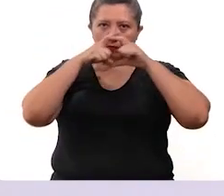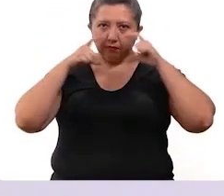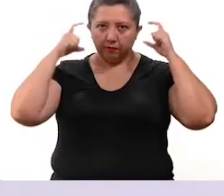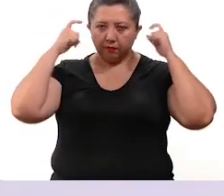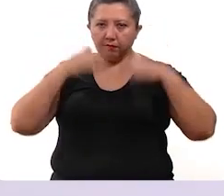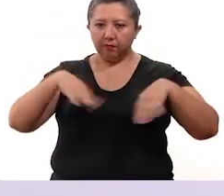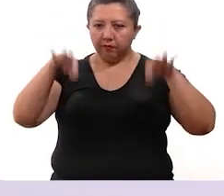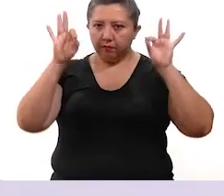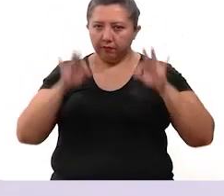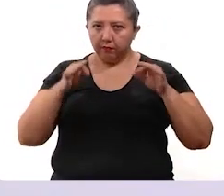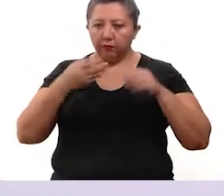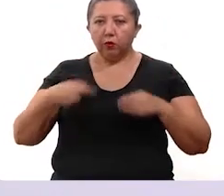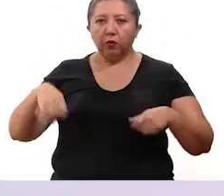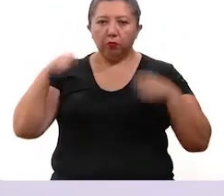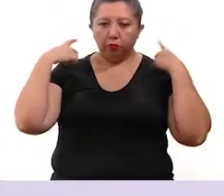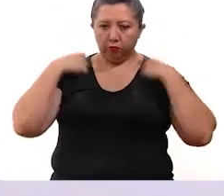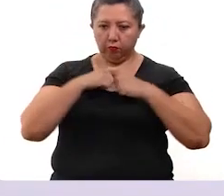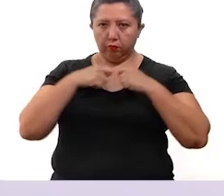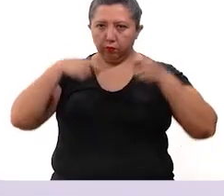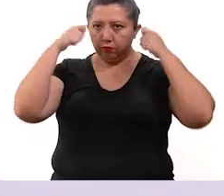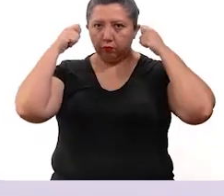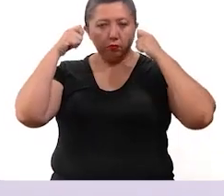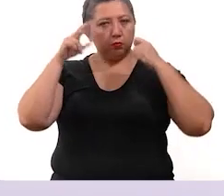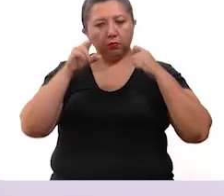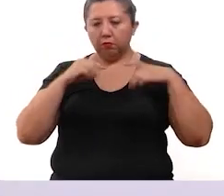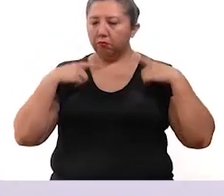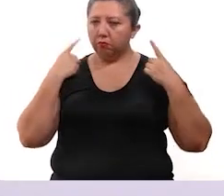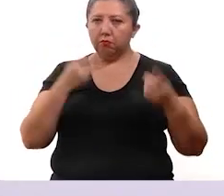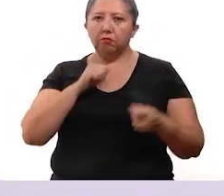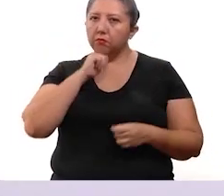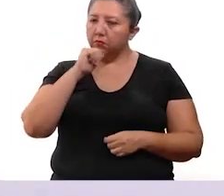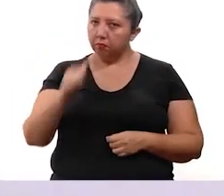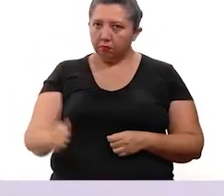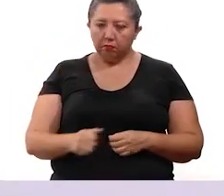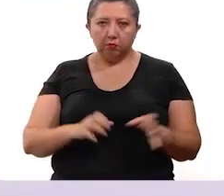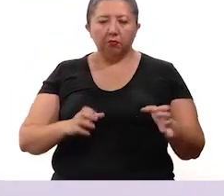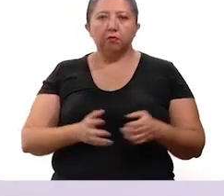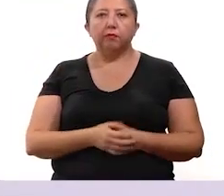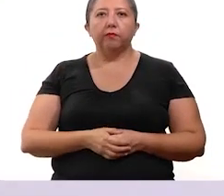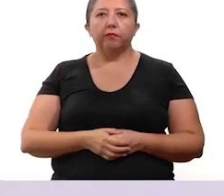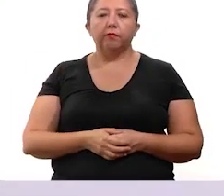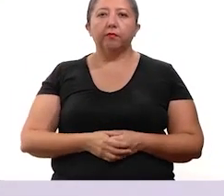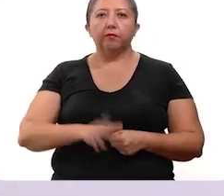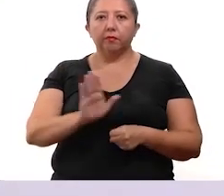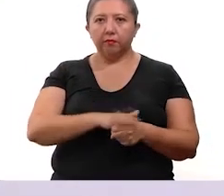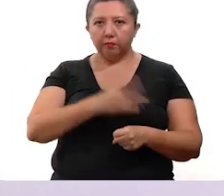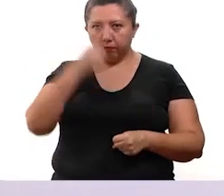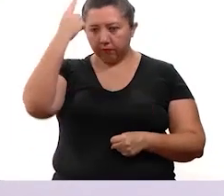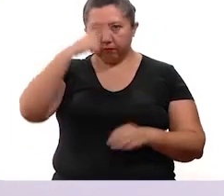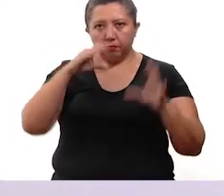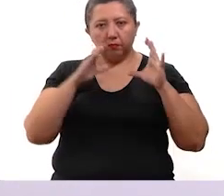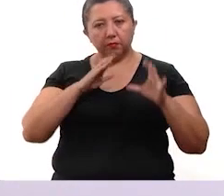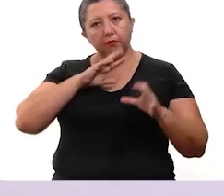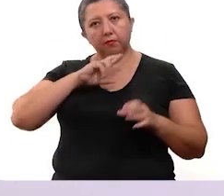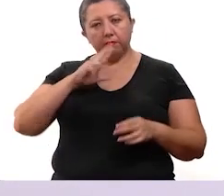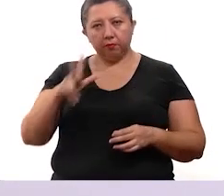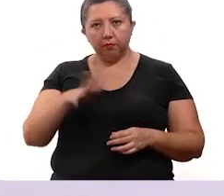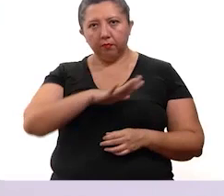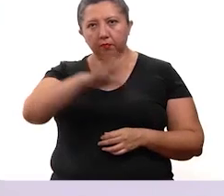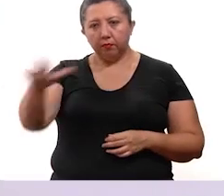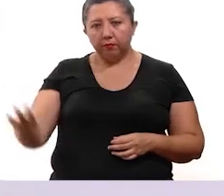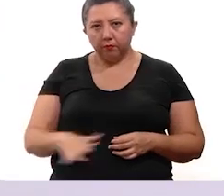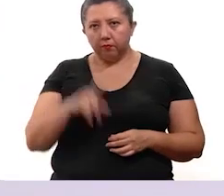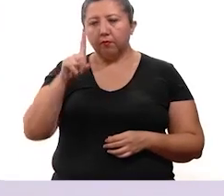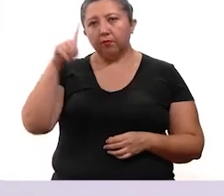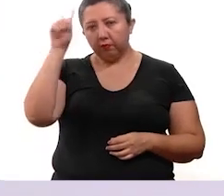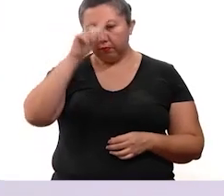cubrebocas de tela o pañoletas, ya que está descrito que no brinda ninguna protección contra la variante Omicron. Por lo que, para protegernos entre todos, se